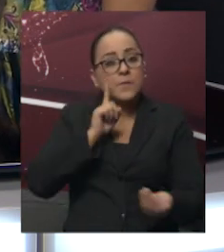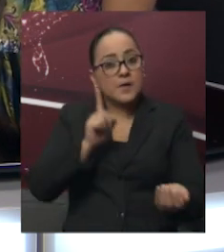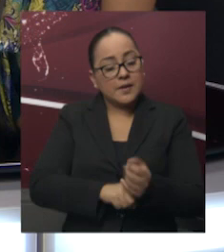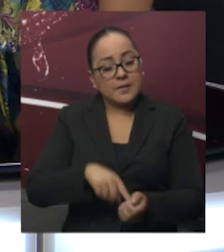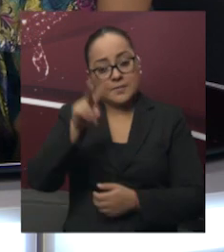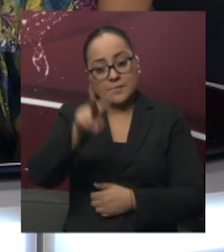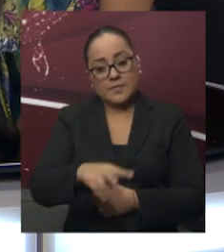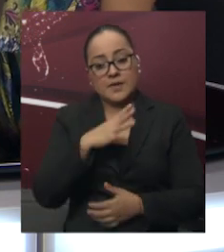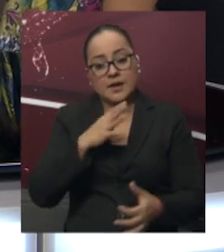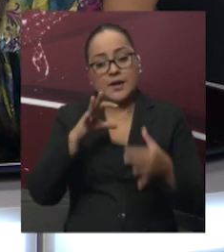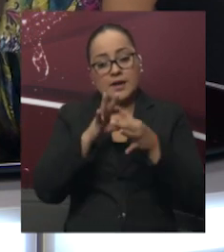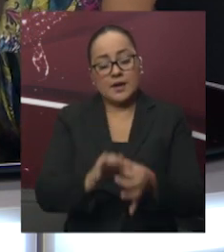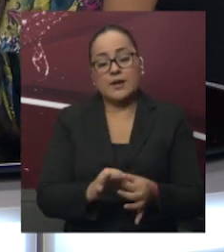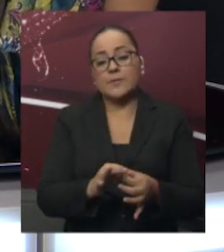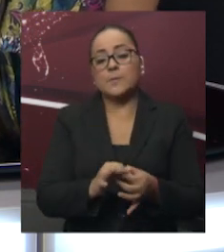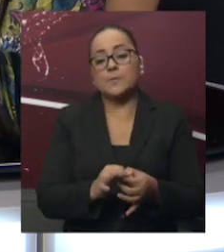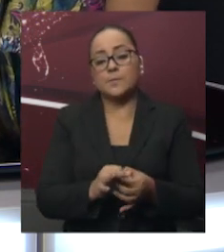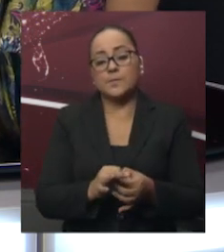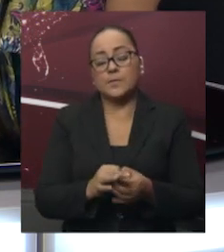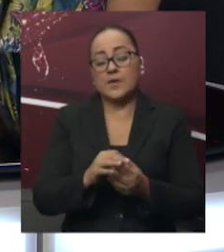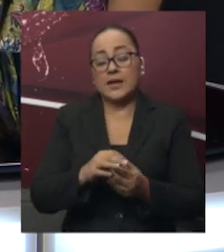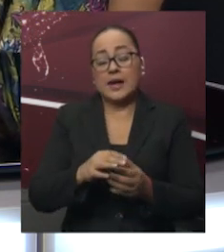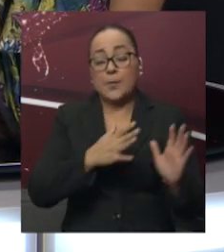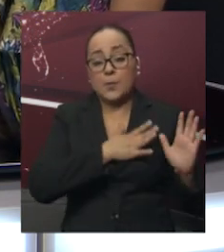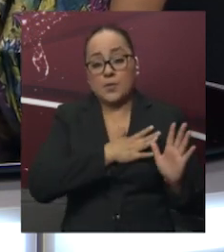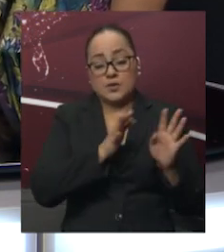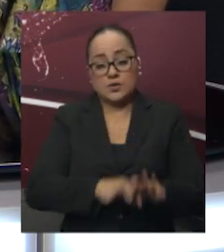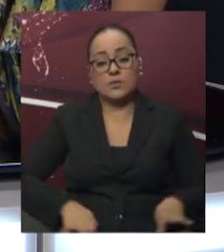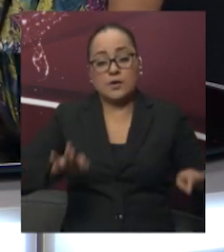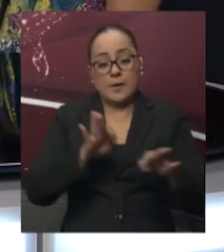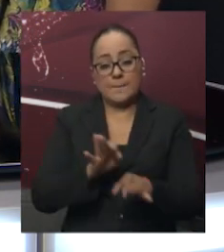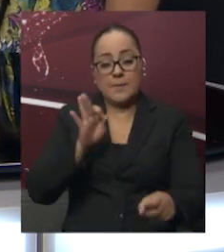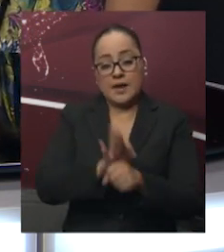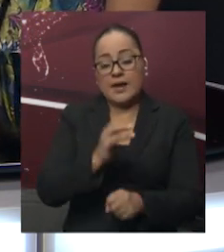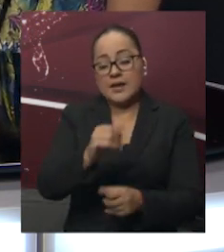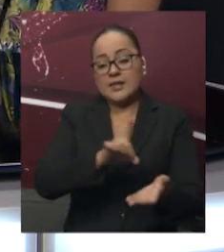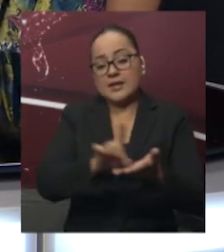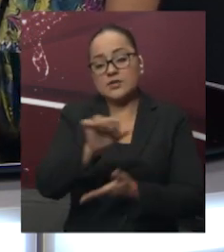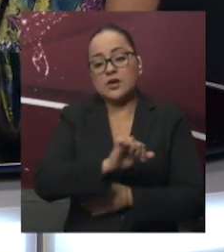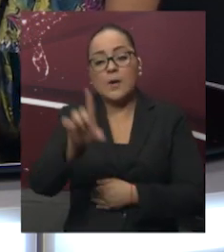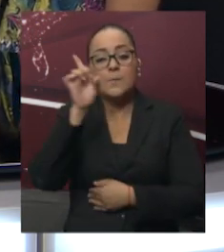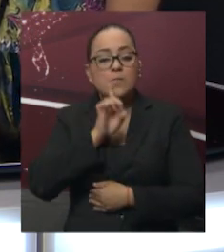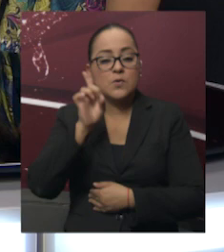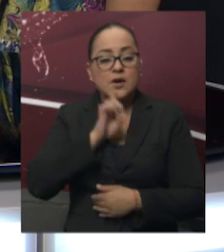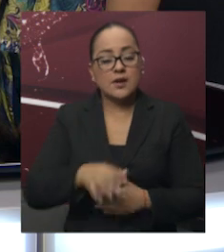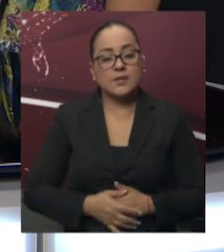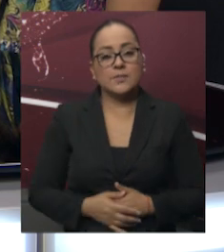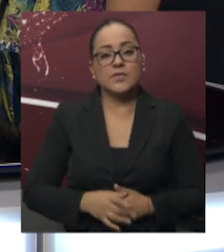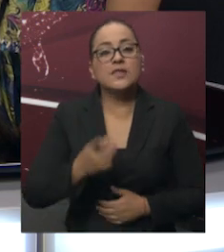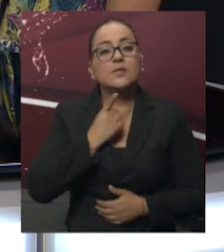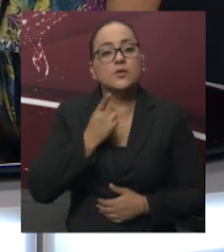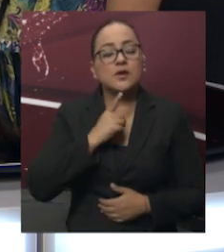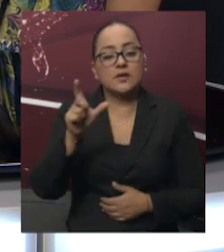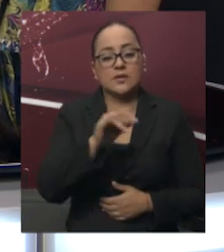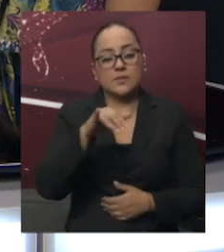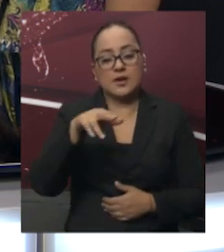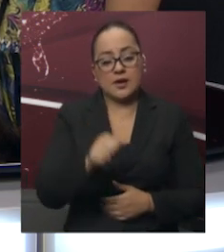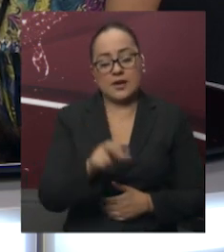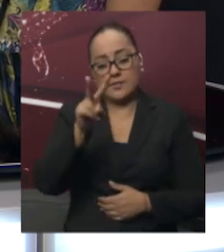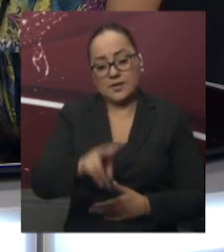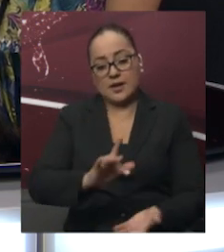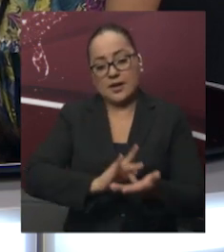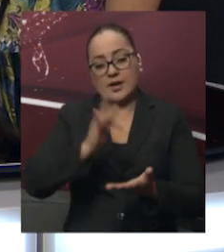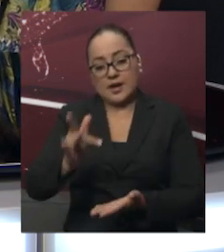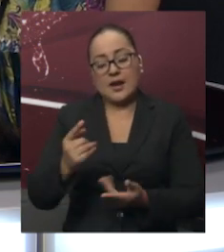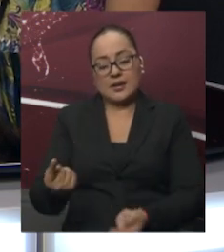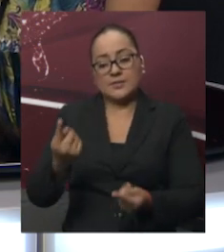un compromiso muy grande con la protección y defensa de los derechos de las mujeres. Diputada Jimena Puente de la Mora, le agradecemos que nos haya dado estos